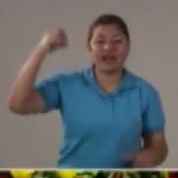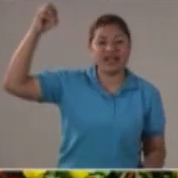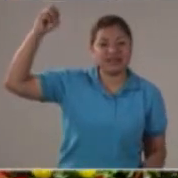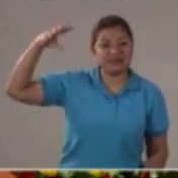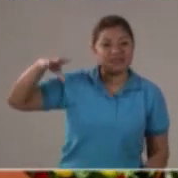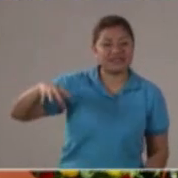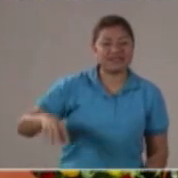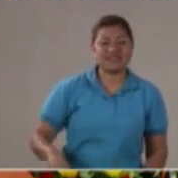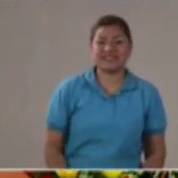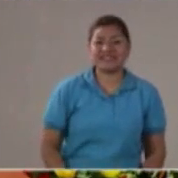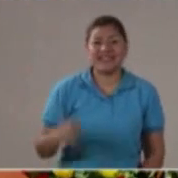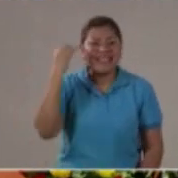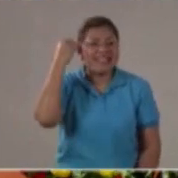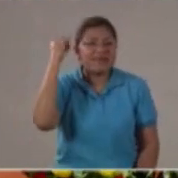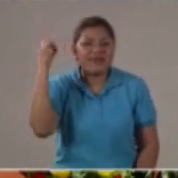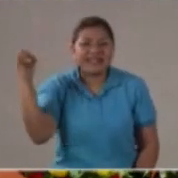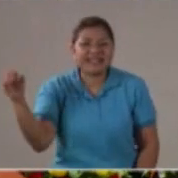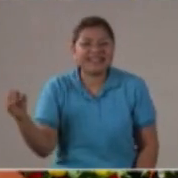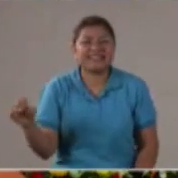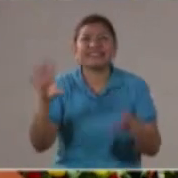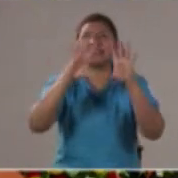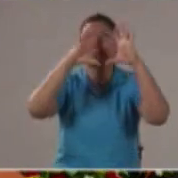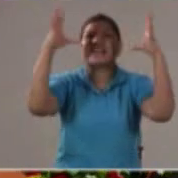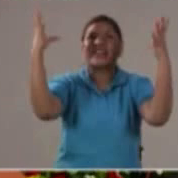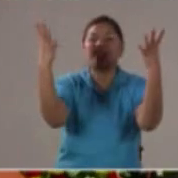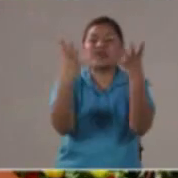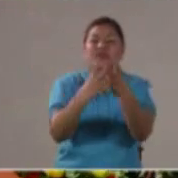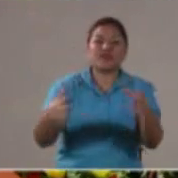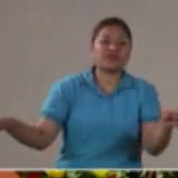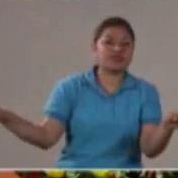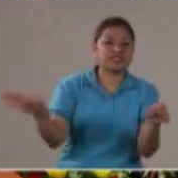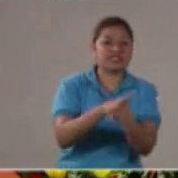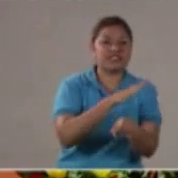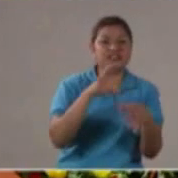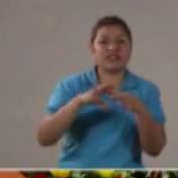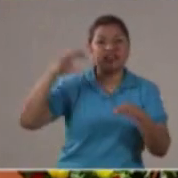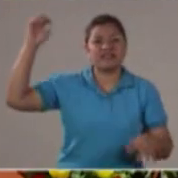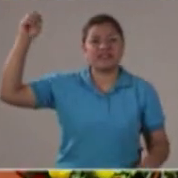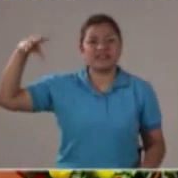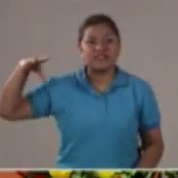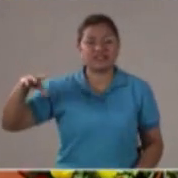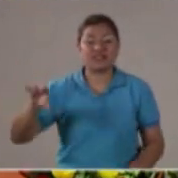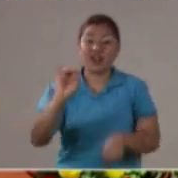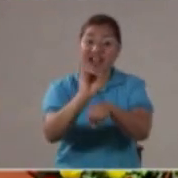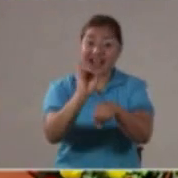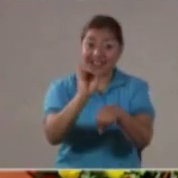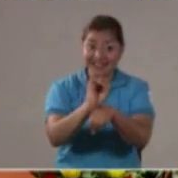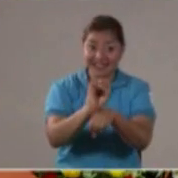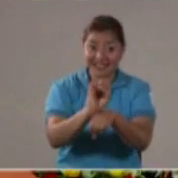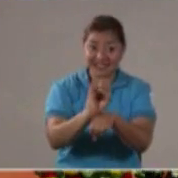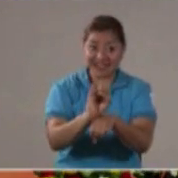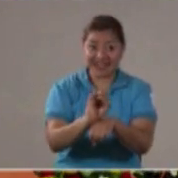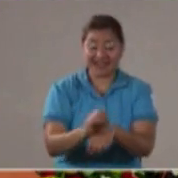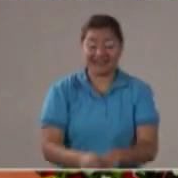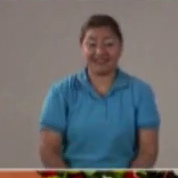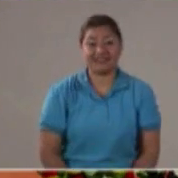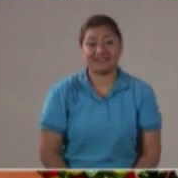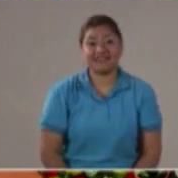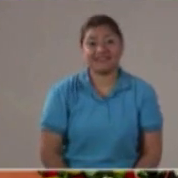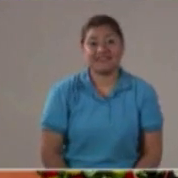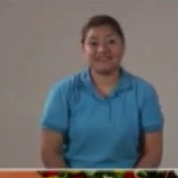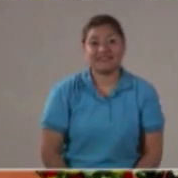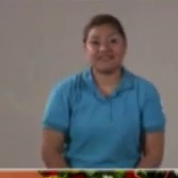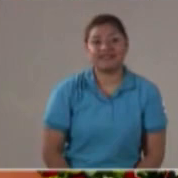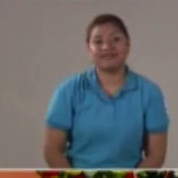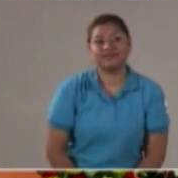qué tremendo mundo sería, lleno de bendición. Dejemos el mundo, la iglesia. Va, dejemos